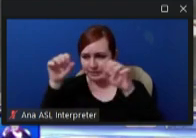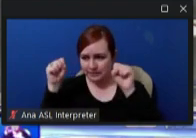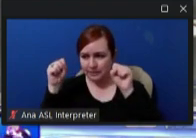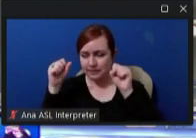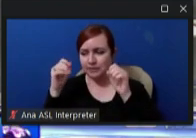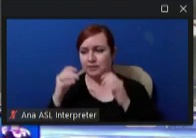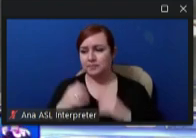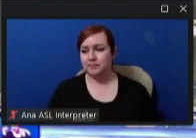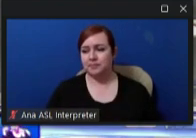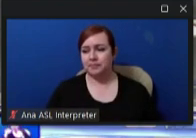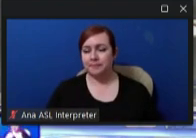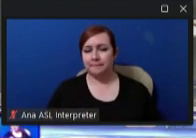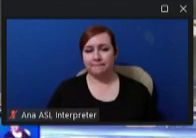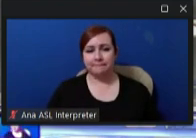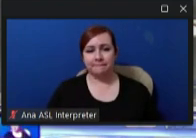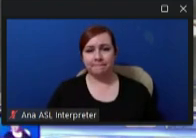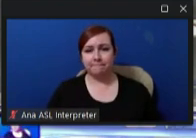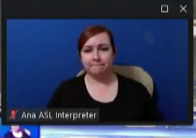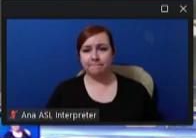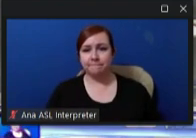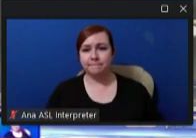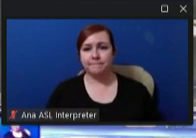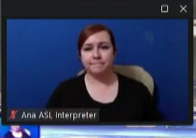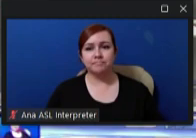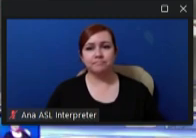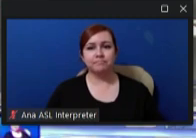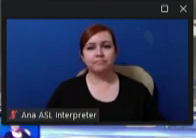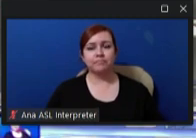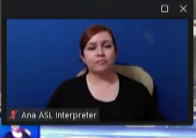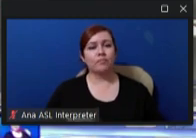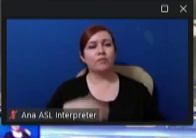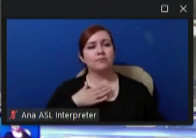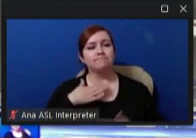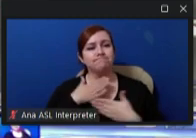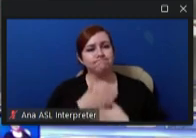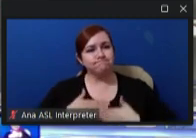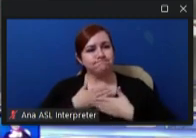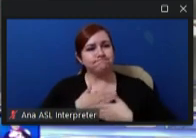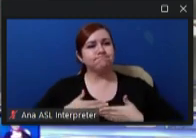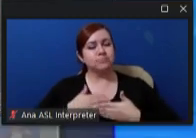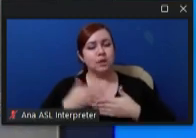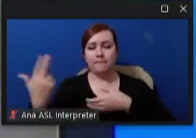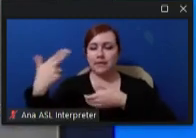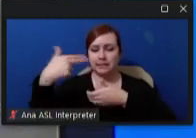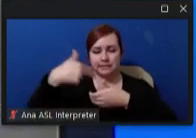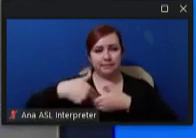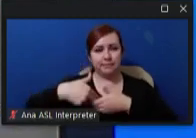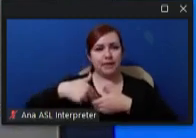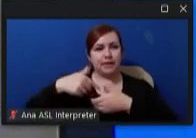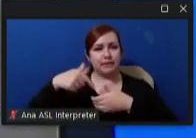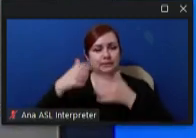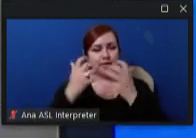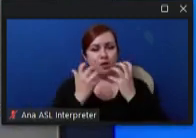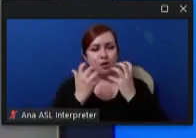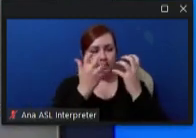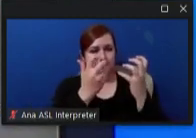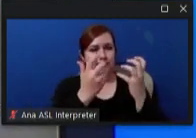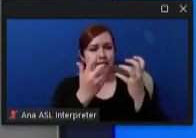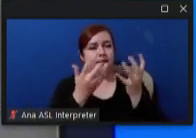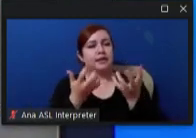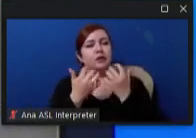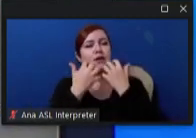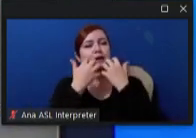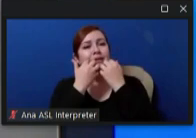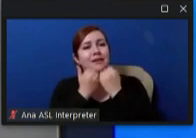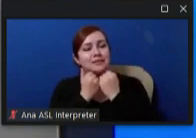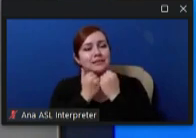Bueno, es un gusto participar de esta audiencia. Quiero agradecer especialmente a la sociedad